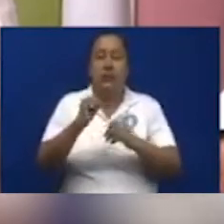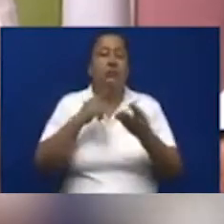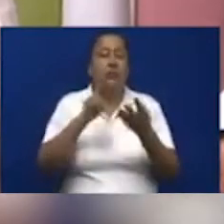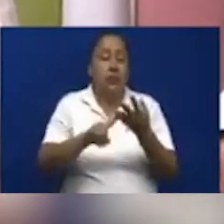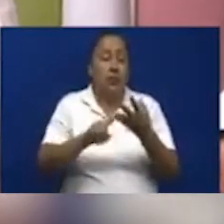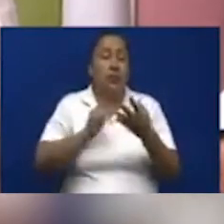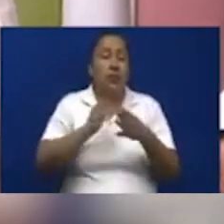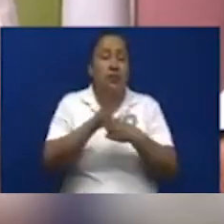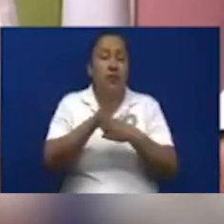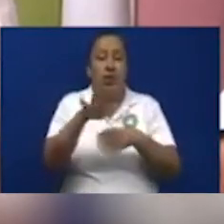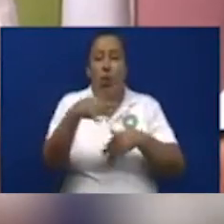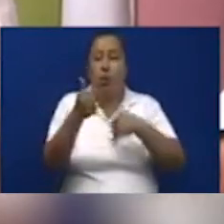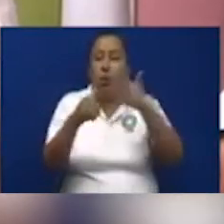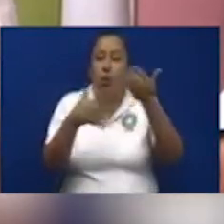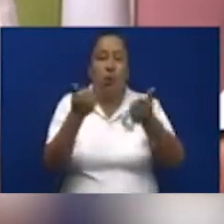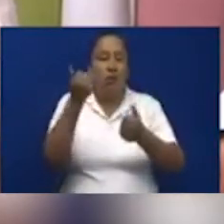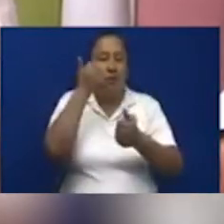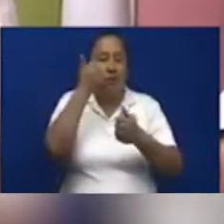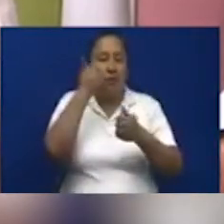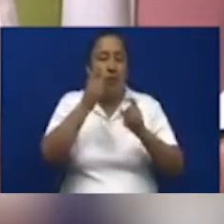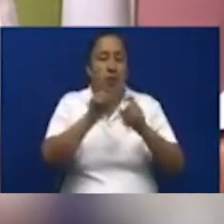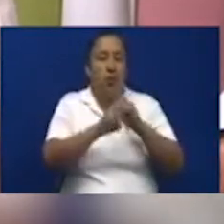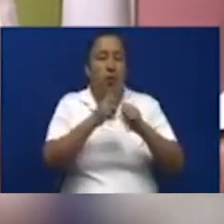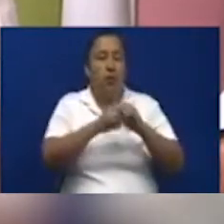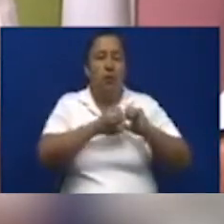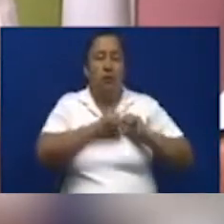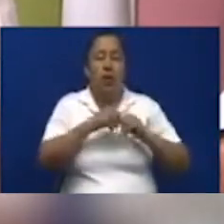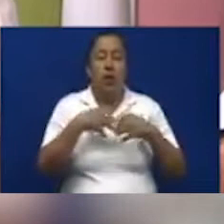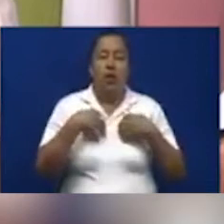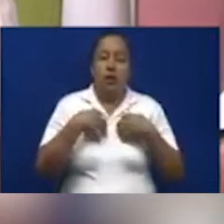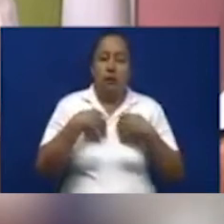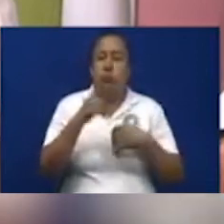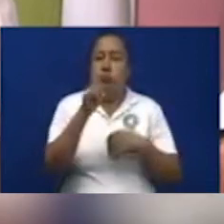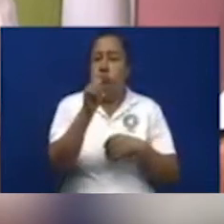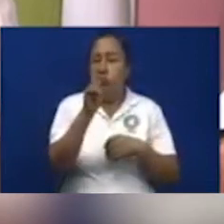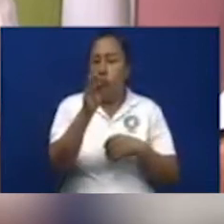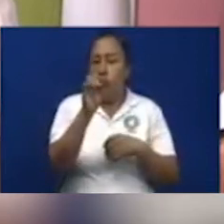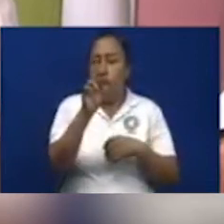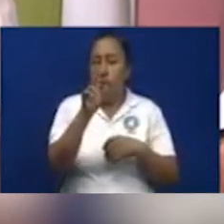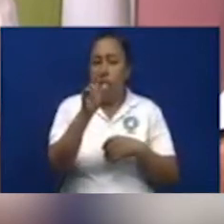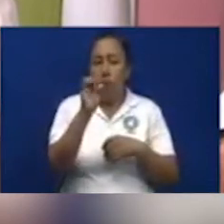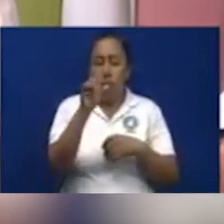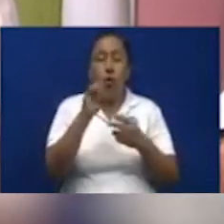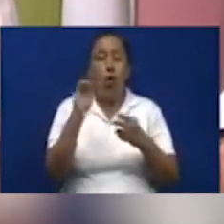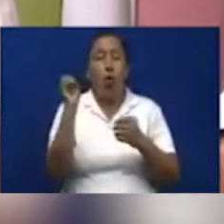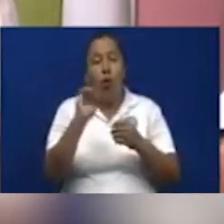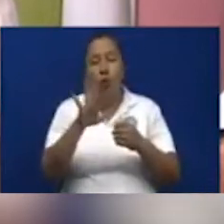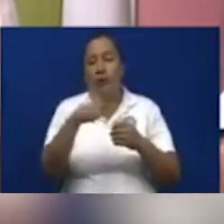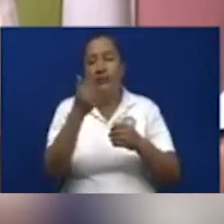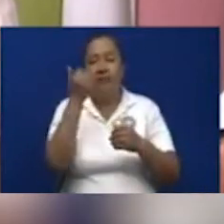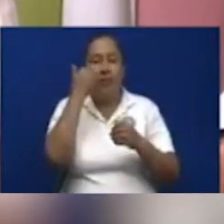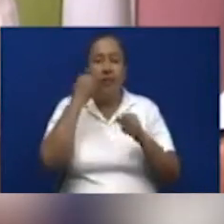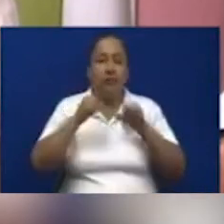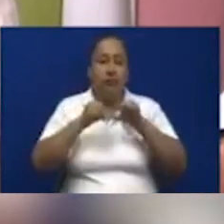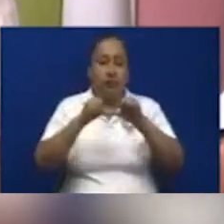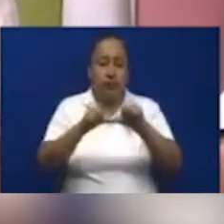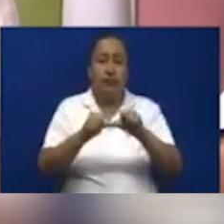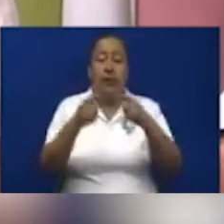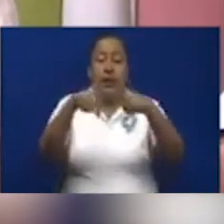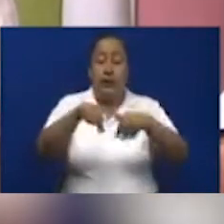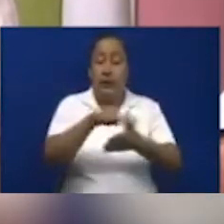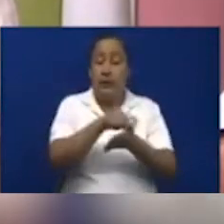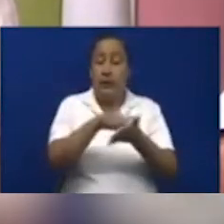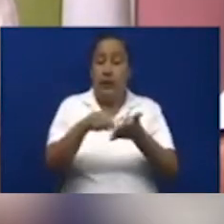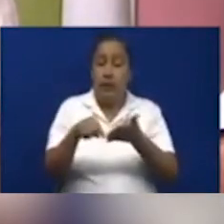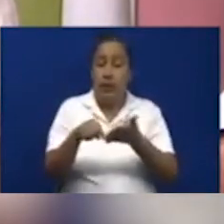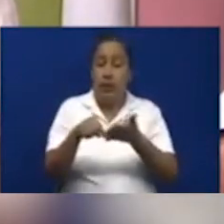antecedentes de accidentes cerebrovasculares, tuberculosis pulmonar y enfermedades pulmonares crónicas. En la presente semana hubo